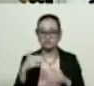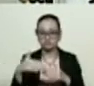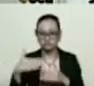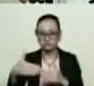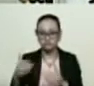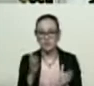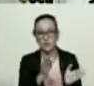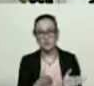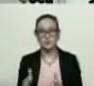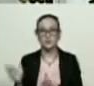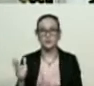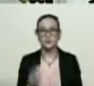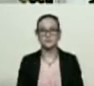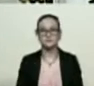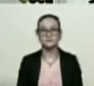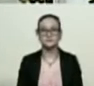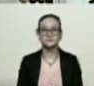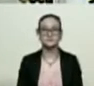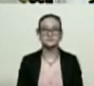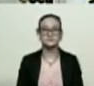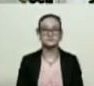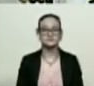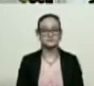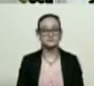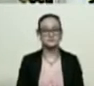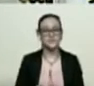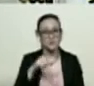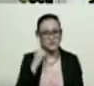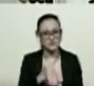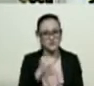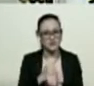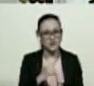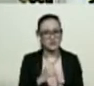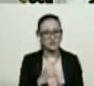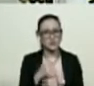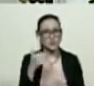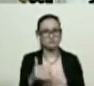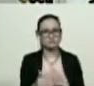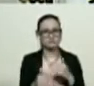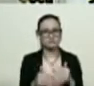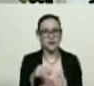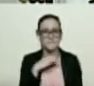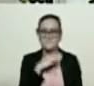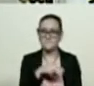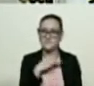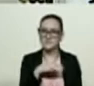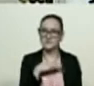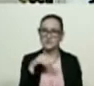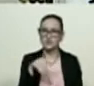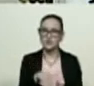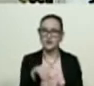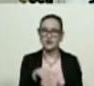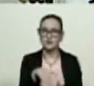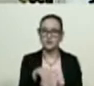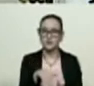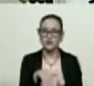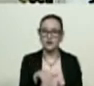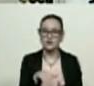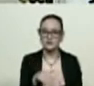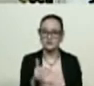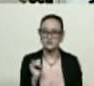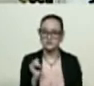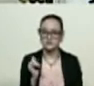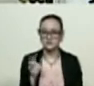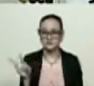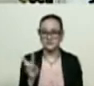asimismo estamos trabajando en lo que van a ser las misiones electorales que harán presencia en